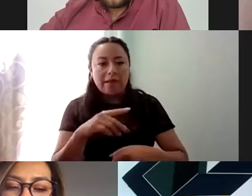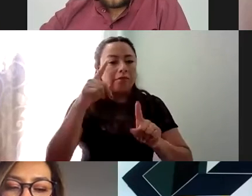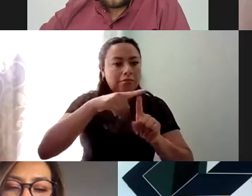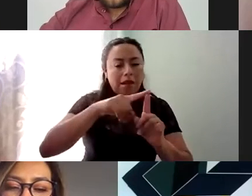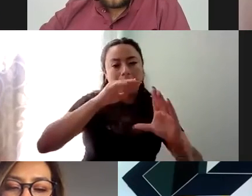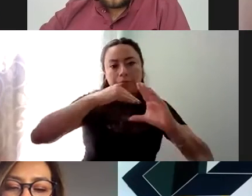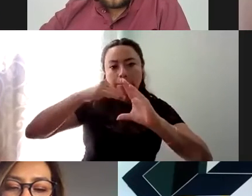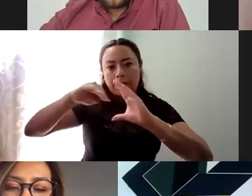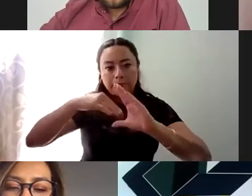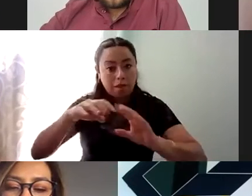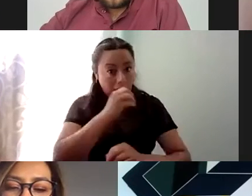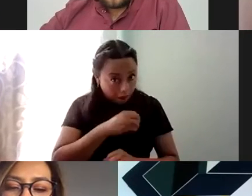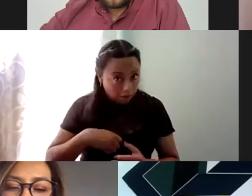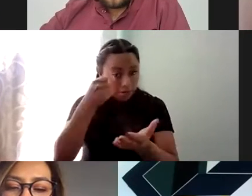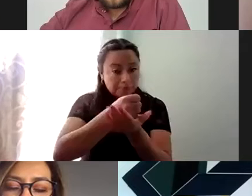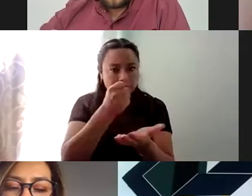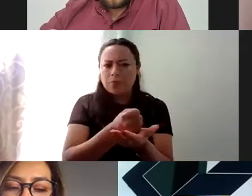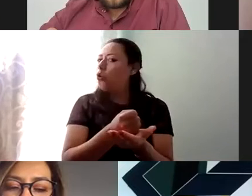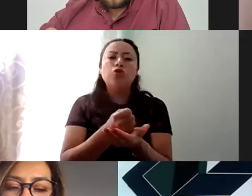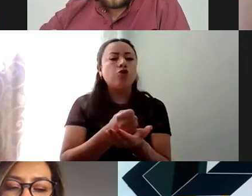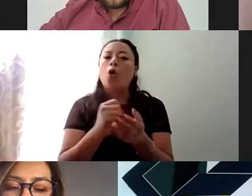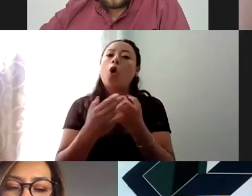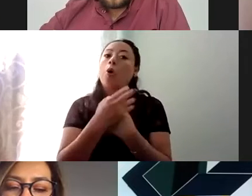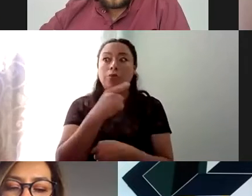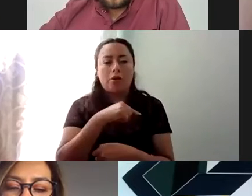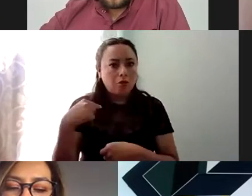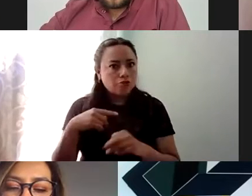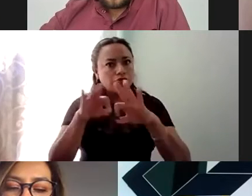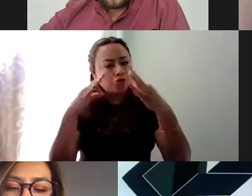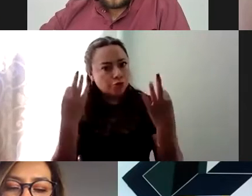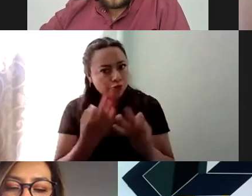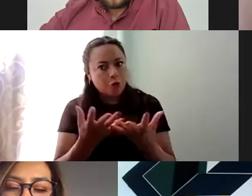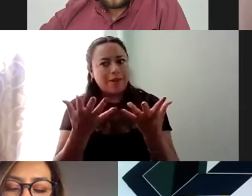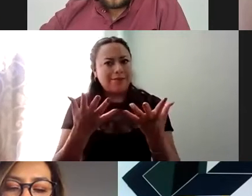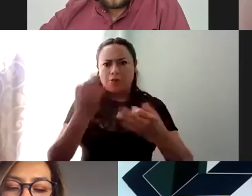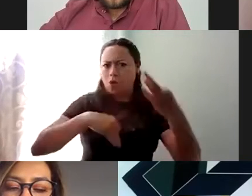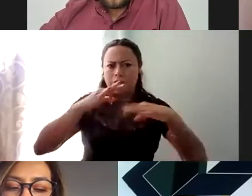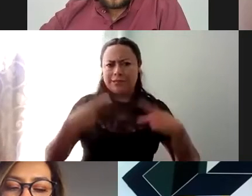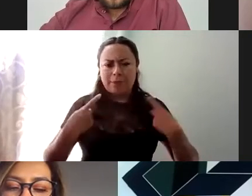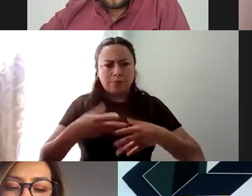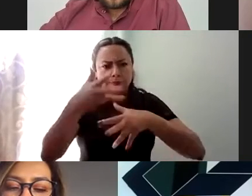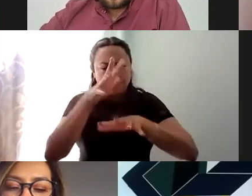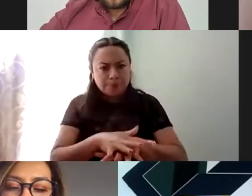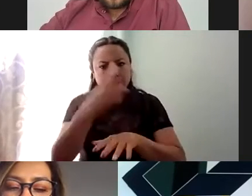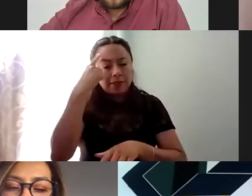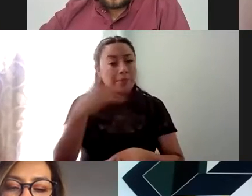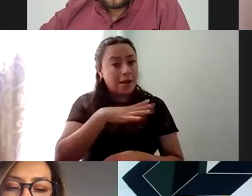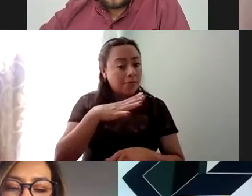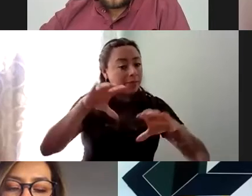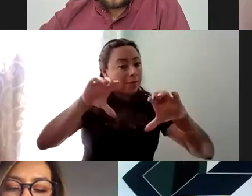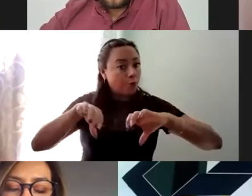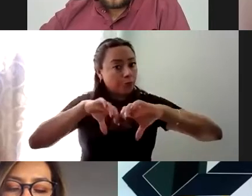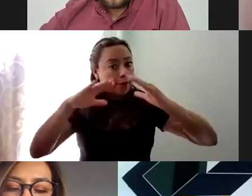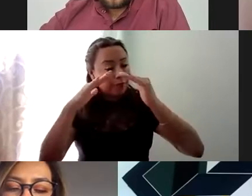los medios, o la población en general no tenía los medios suficientes pues para tener computadoras en casa o un sistema de internet que